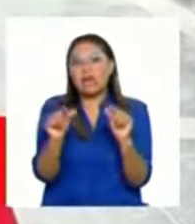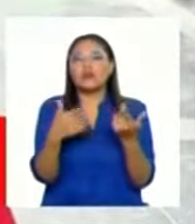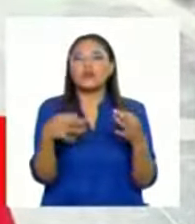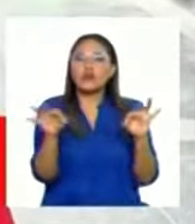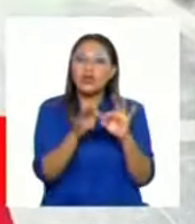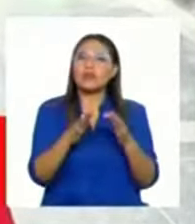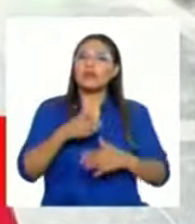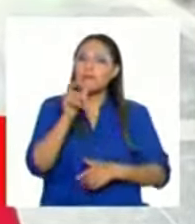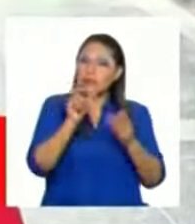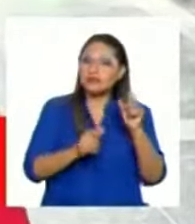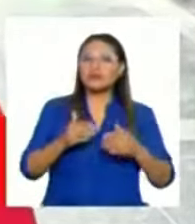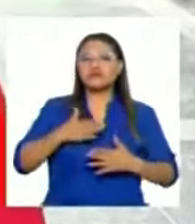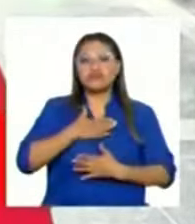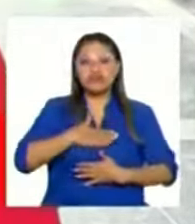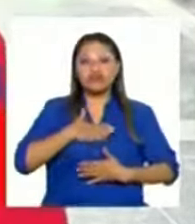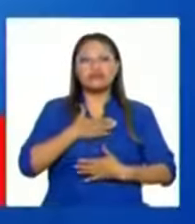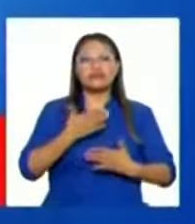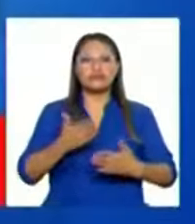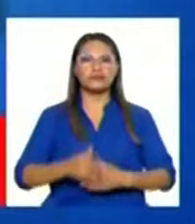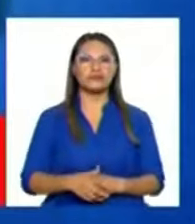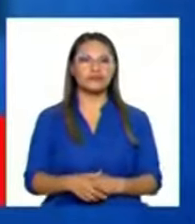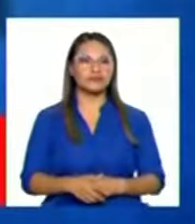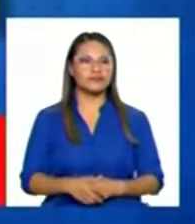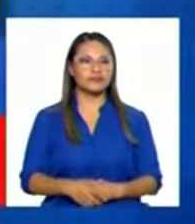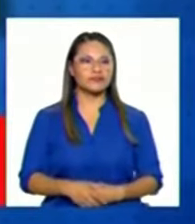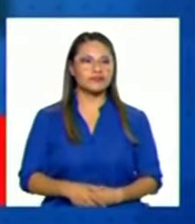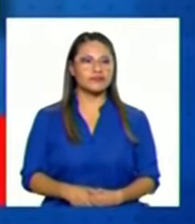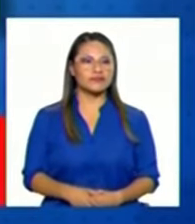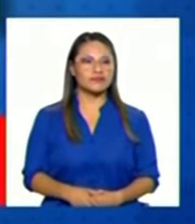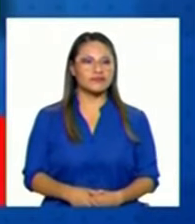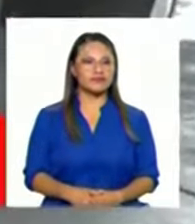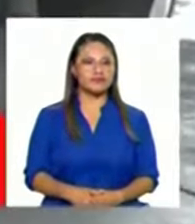calidez de los pasajeros.